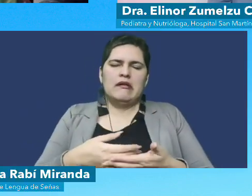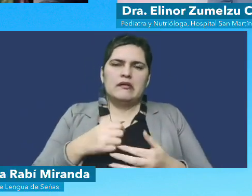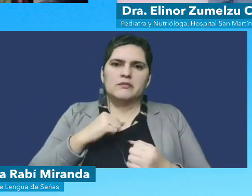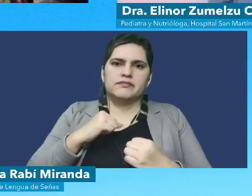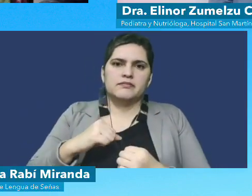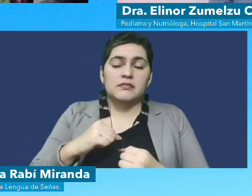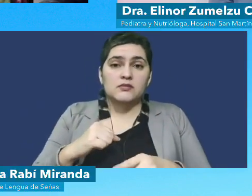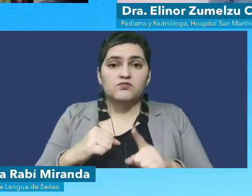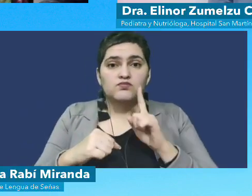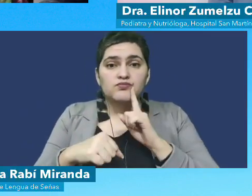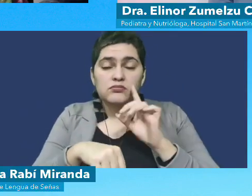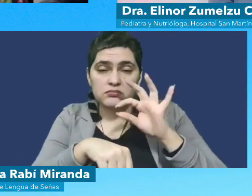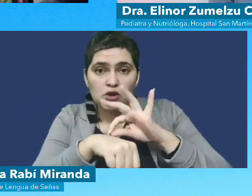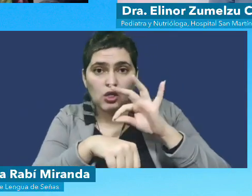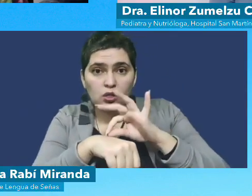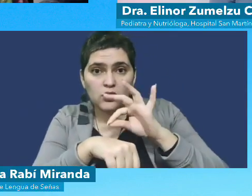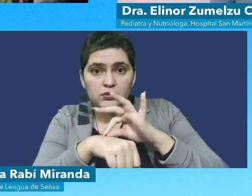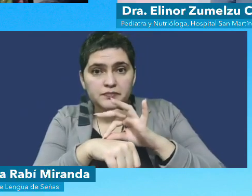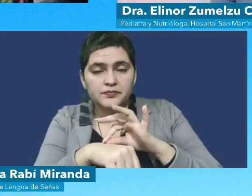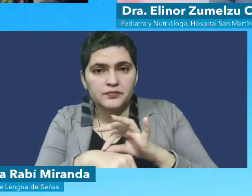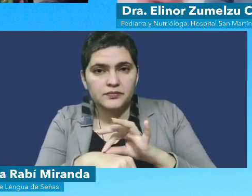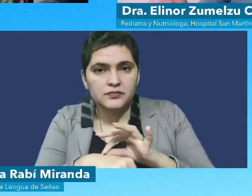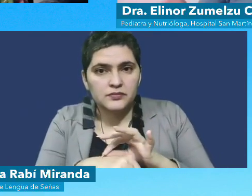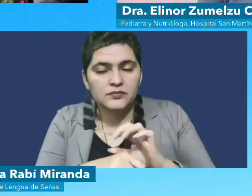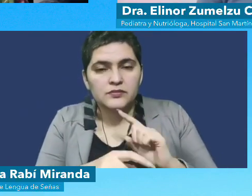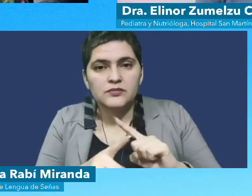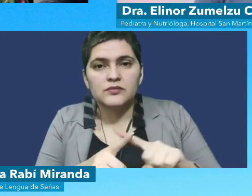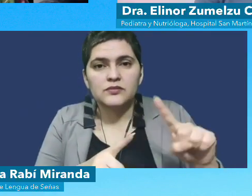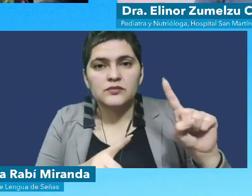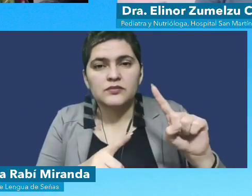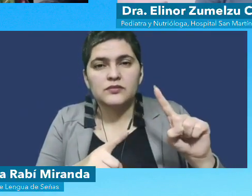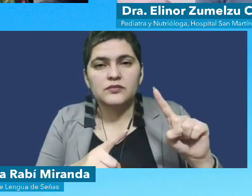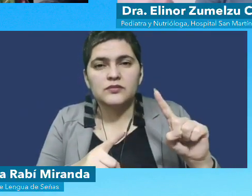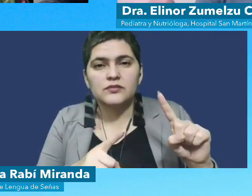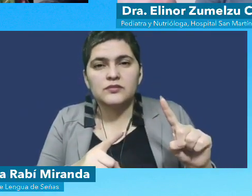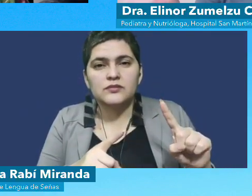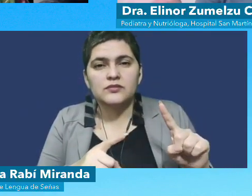O lo otro es que